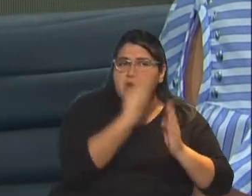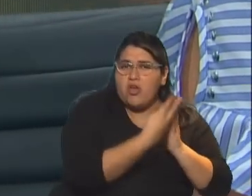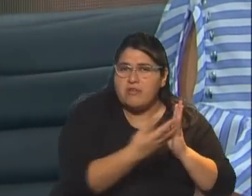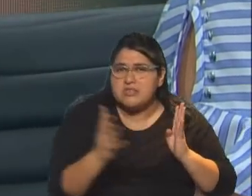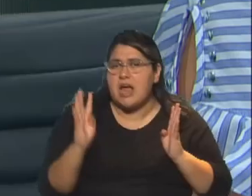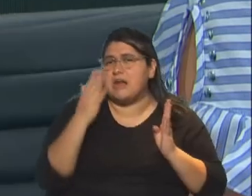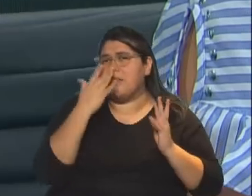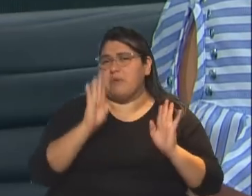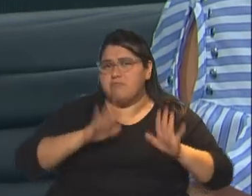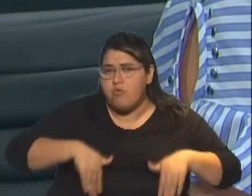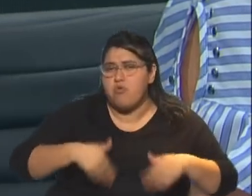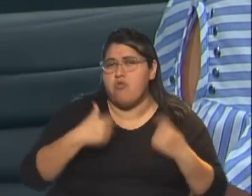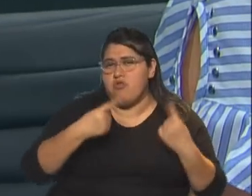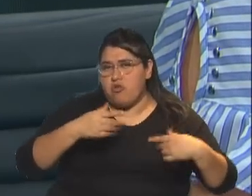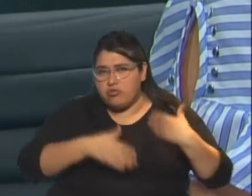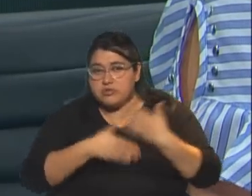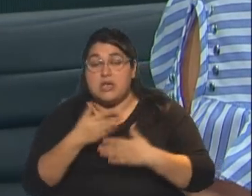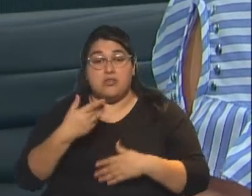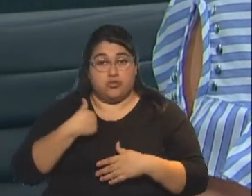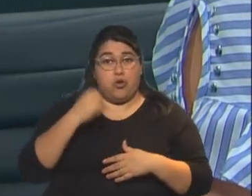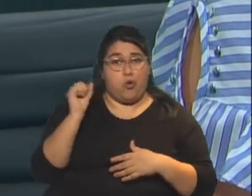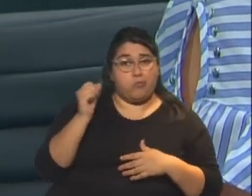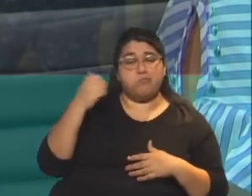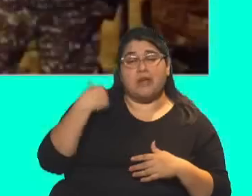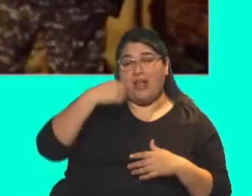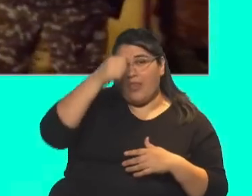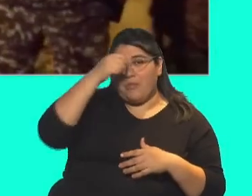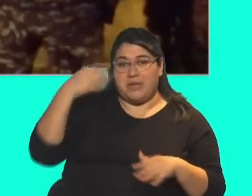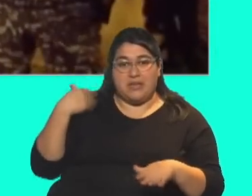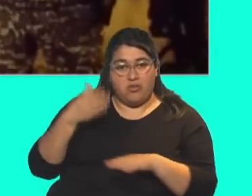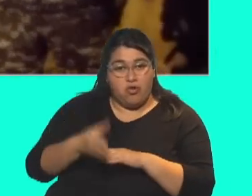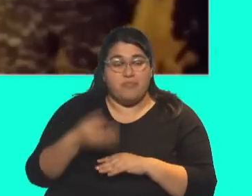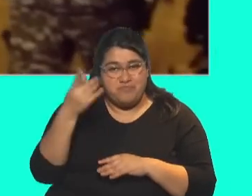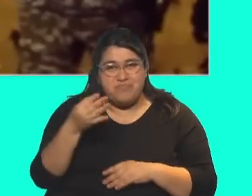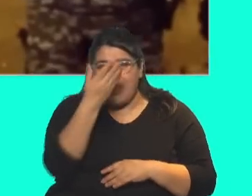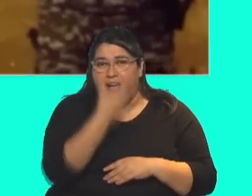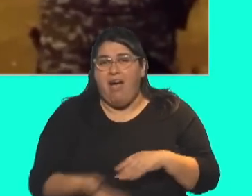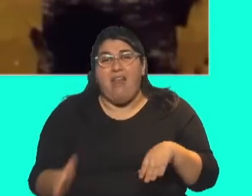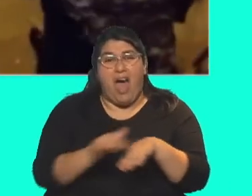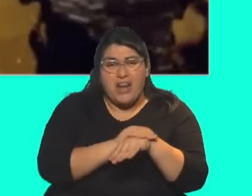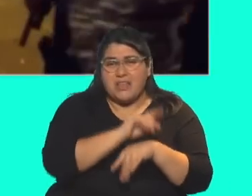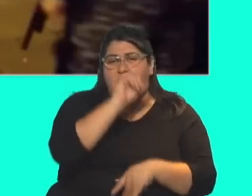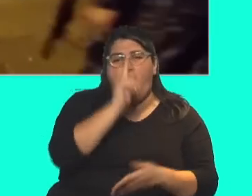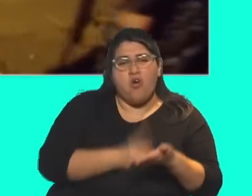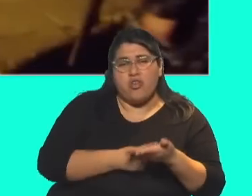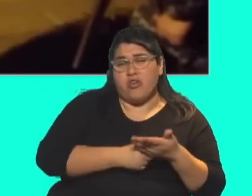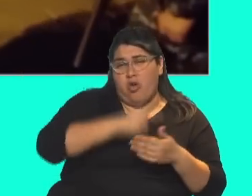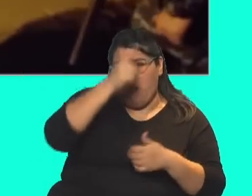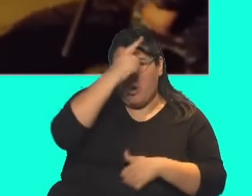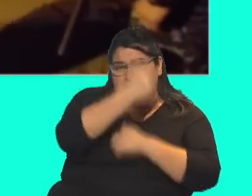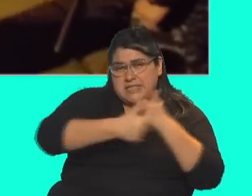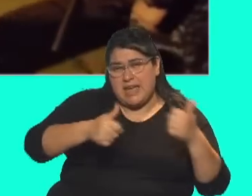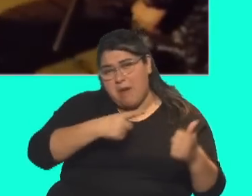empezaba y terminaba y la historia verdad tú el domingo a ver también y la recta desplegó un operativo policial